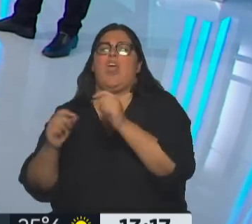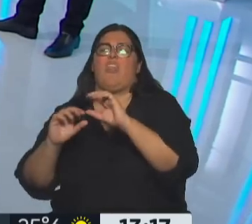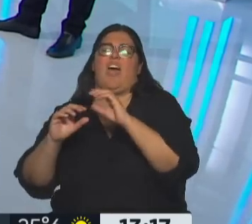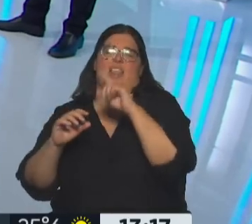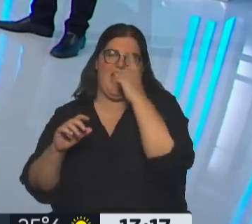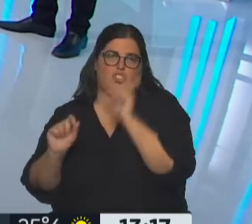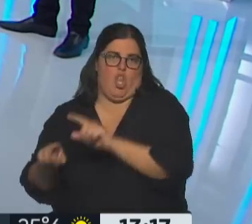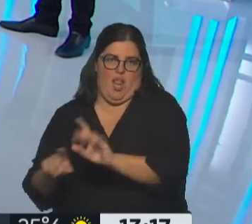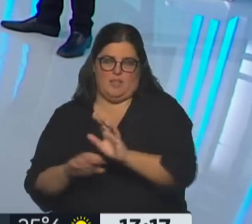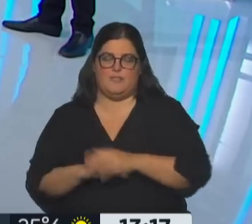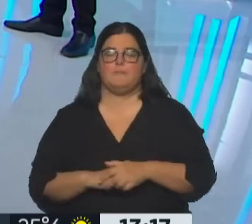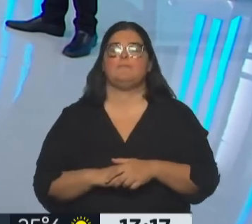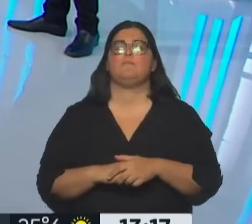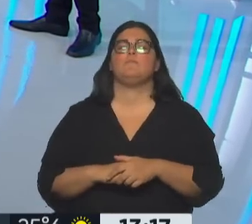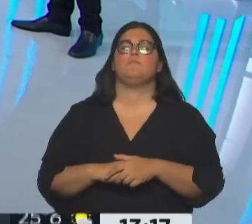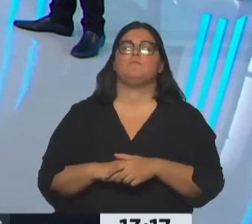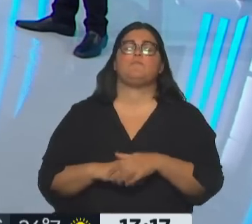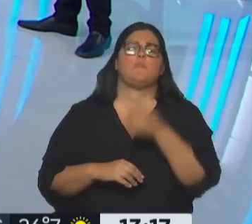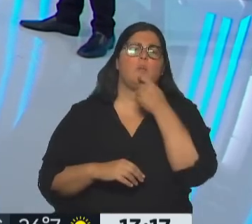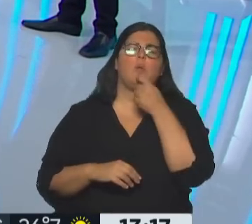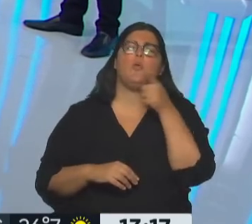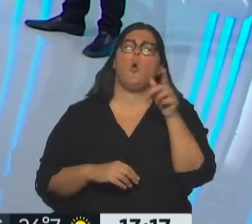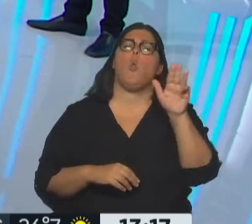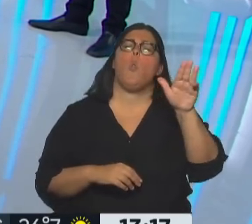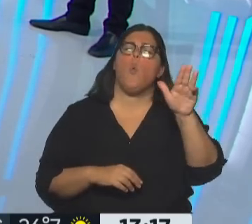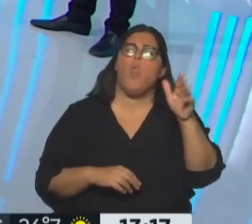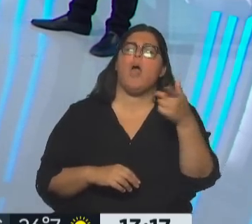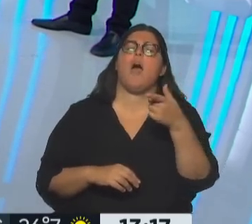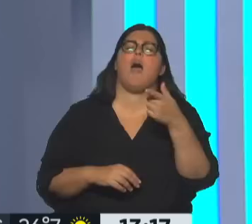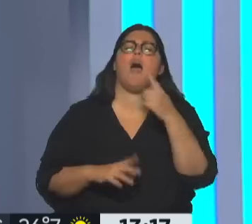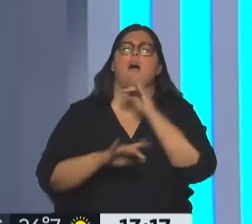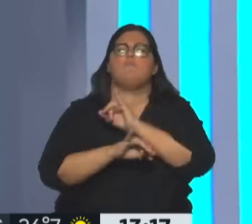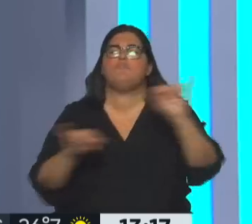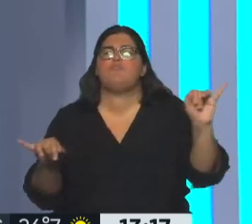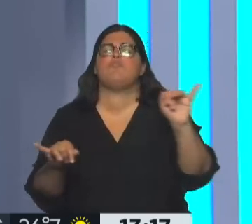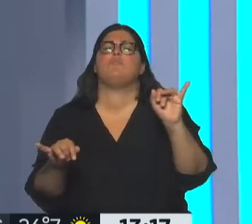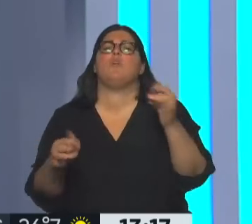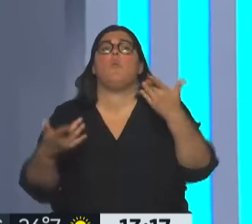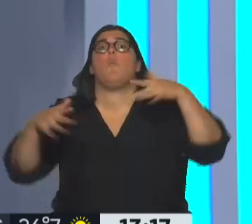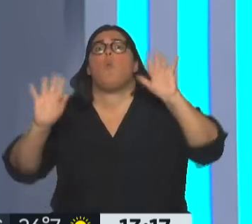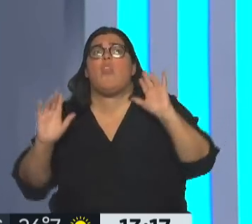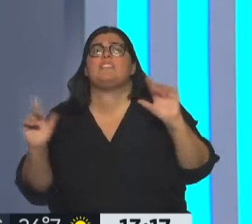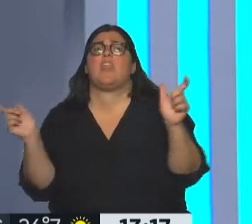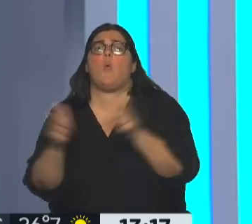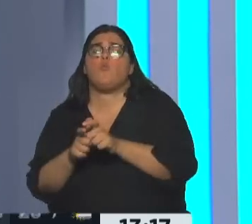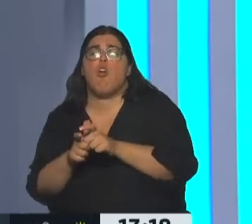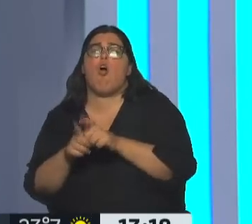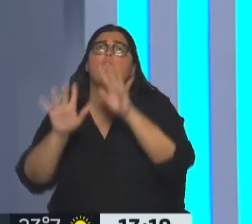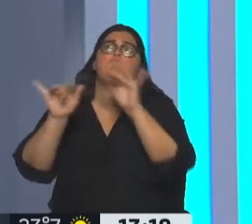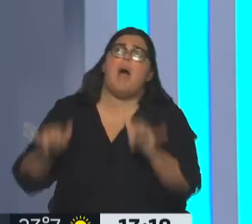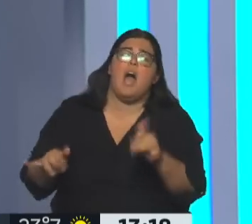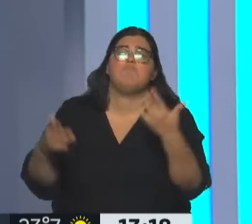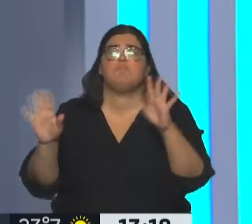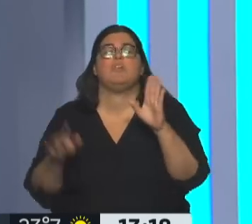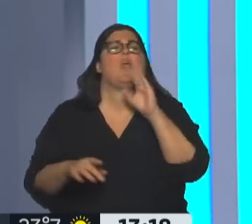como recién compartíamos, Lisandro, ¿no? Por ejemplo, las de Lula da Silva, haciendo mención a la posibilidad de una reunión, de la posibilidad de una paz. Estados Unidos